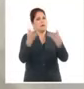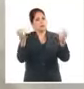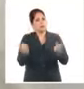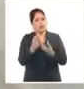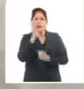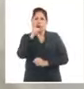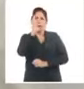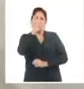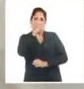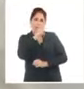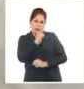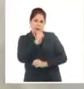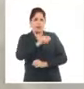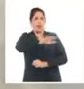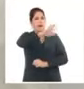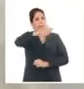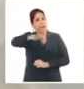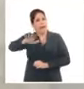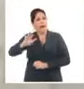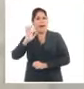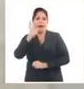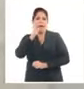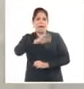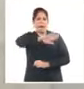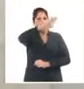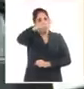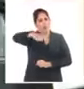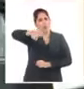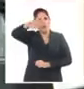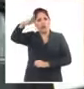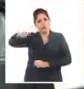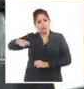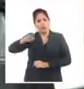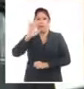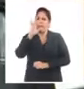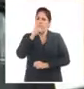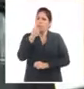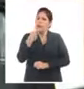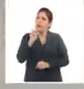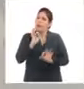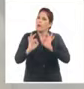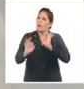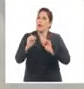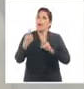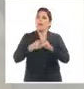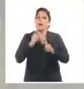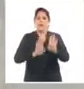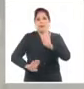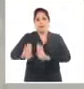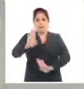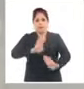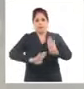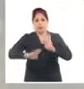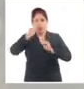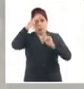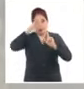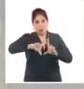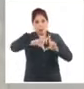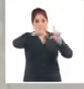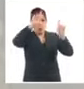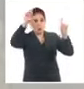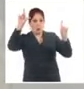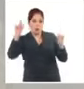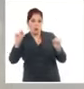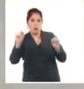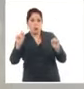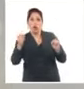tiene una belleza natural maravillosa que tenemos que proteger y defender. En la medida que un país va disminuyendo en barrios